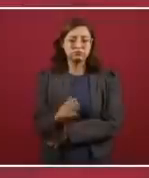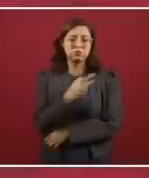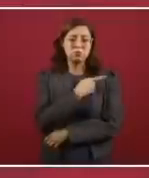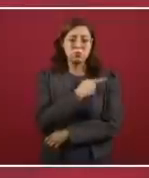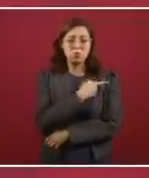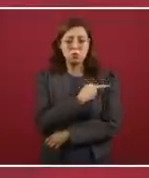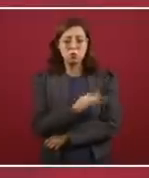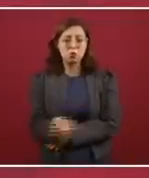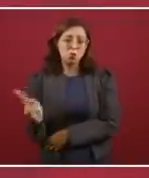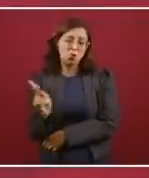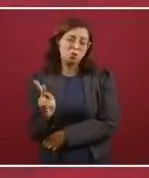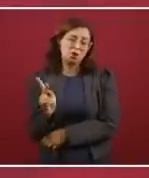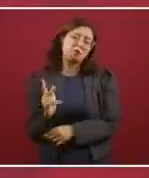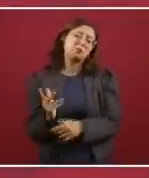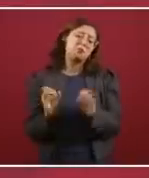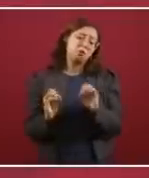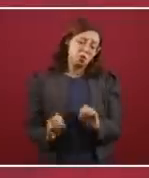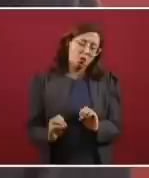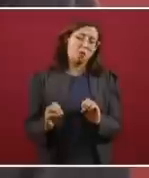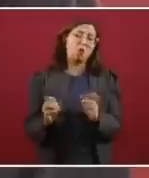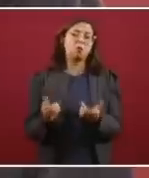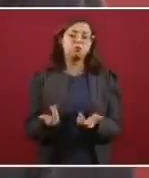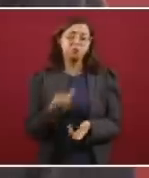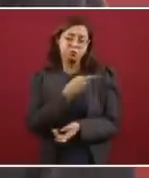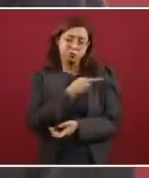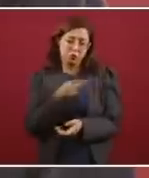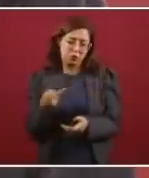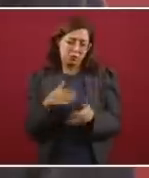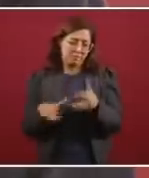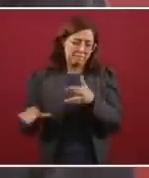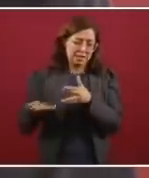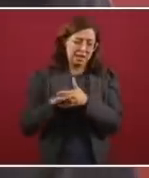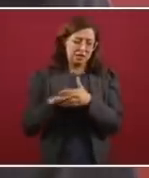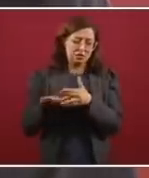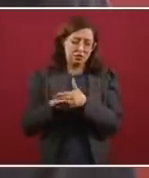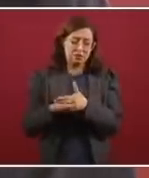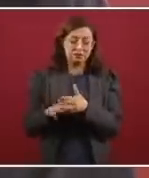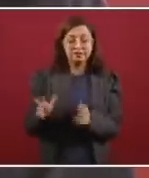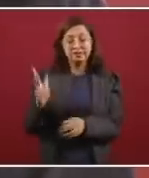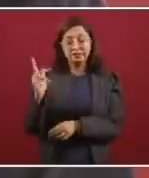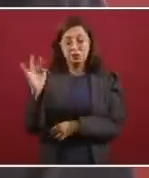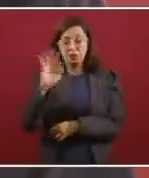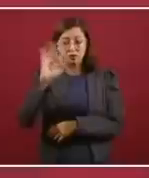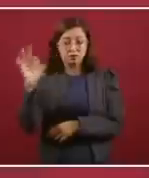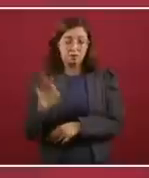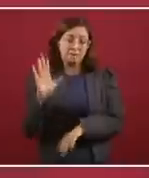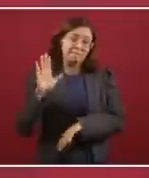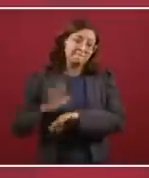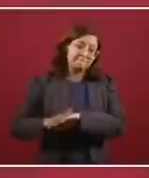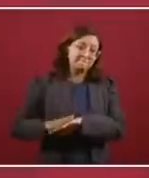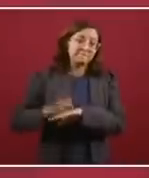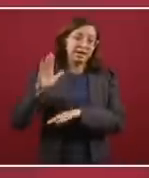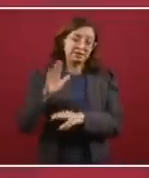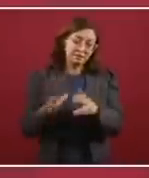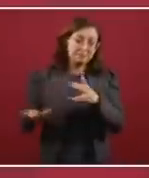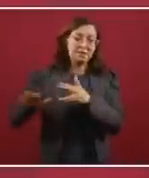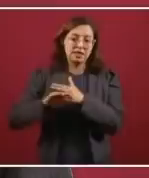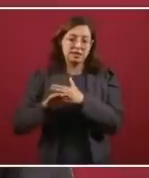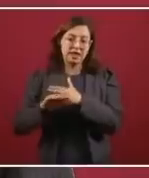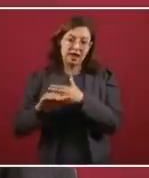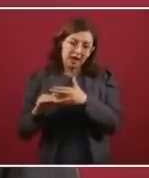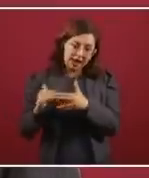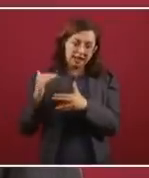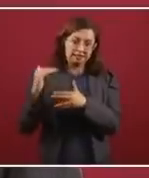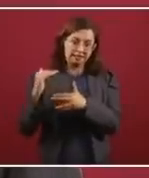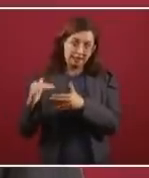pobres y de clase media baja. El otro 50%, clase media media, clase media